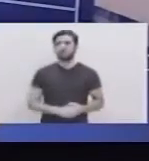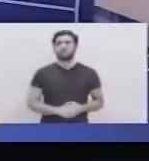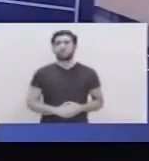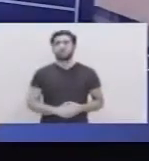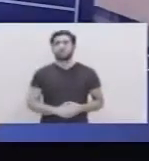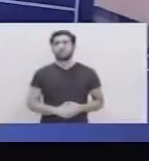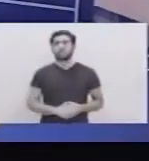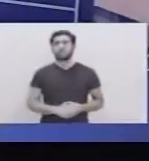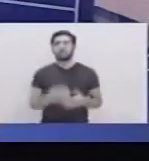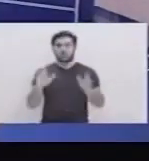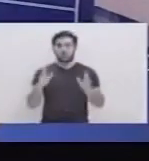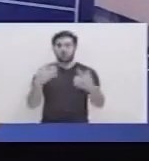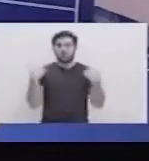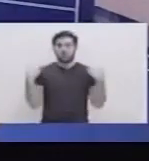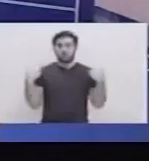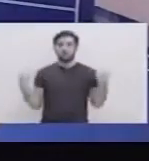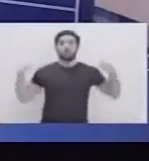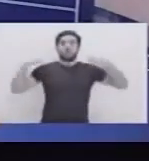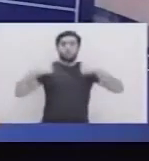estacionario.